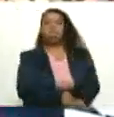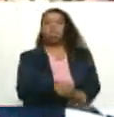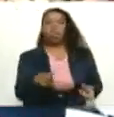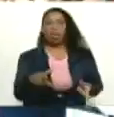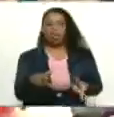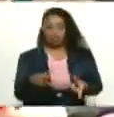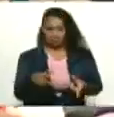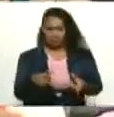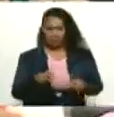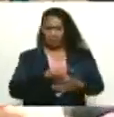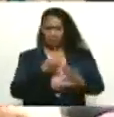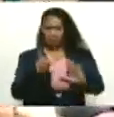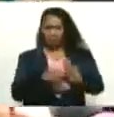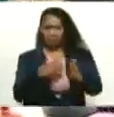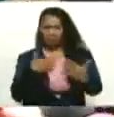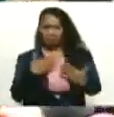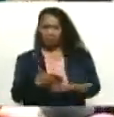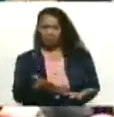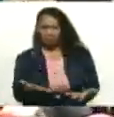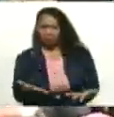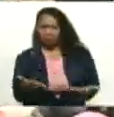Urachiche completo, por ejemplo.